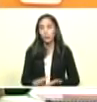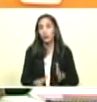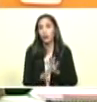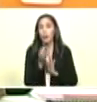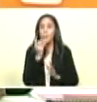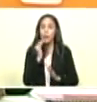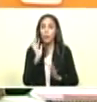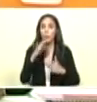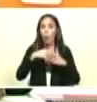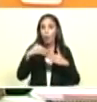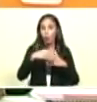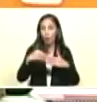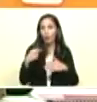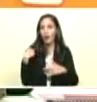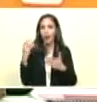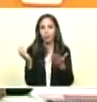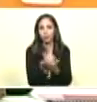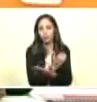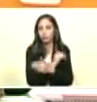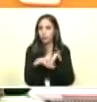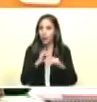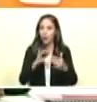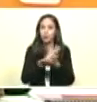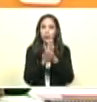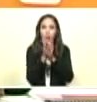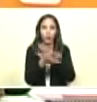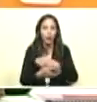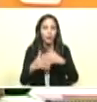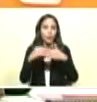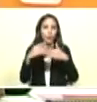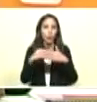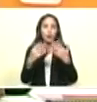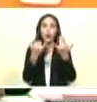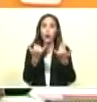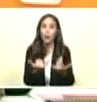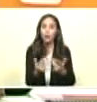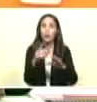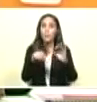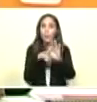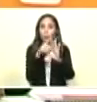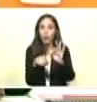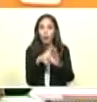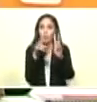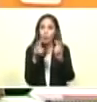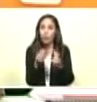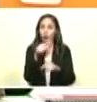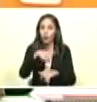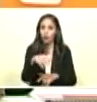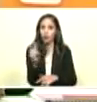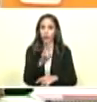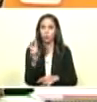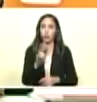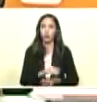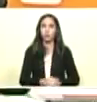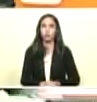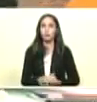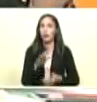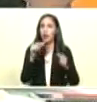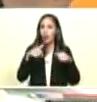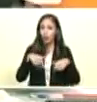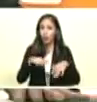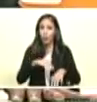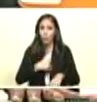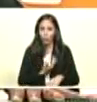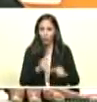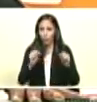nuestra criptomoneda. Nació la criptomoneda contra Superman. Superman no podrá con Venezuela. Más podrá Venezuela que